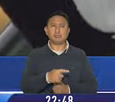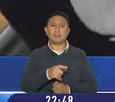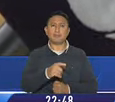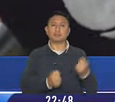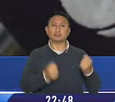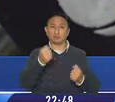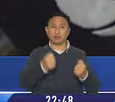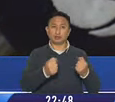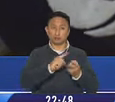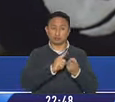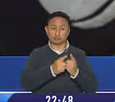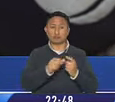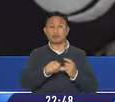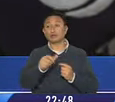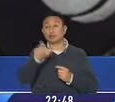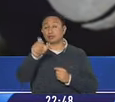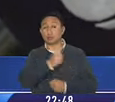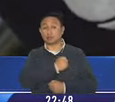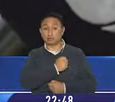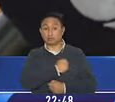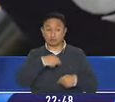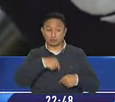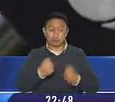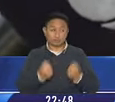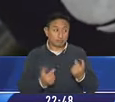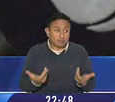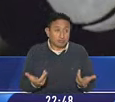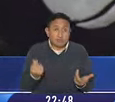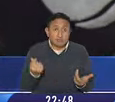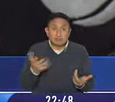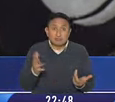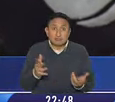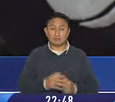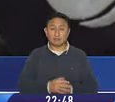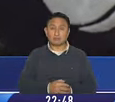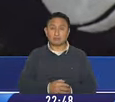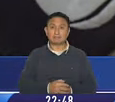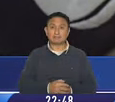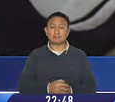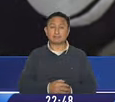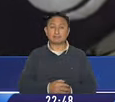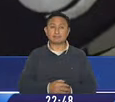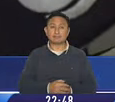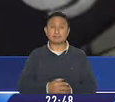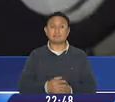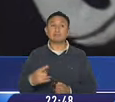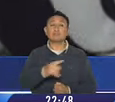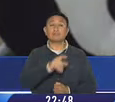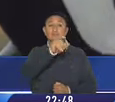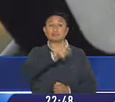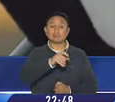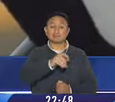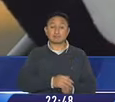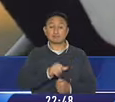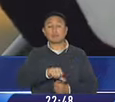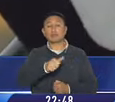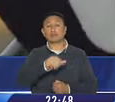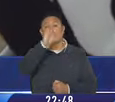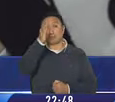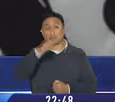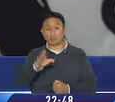autos a una tercera persona. Entonces me quedé sin autos y sin dinero. A cambio de esto, el señor me dio otro auto, una